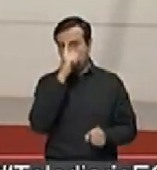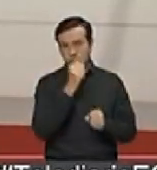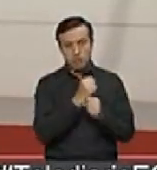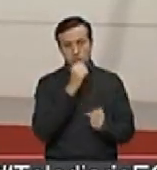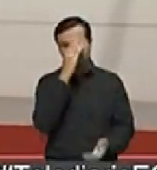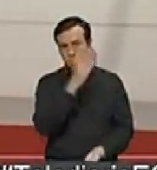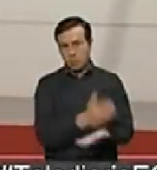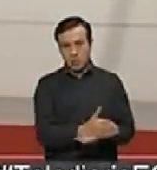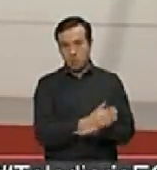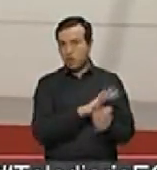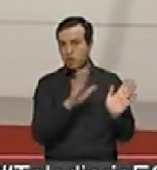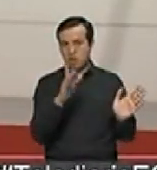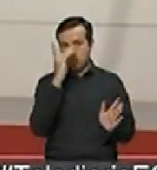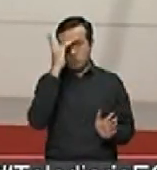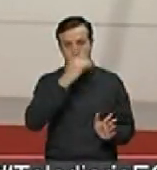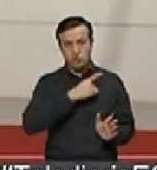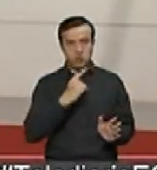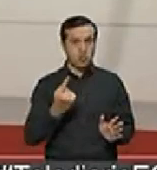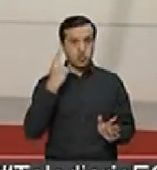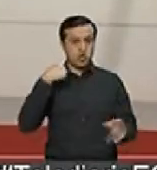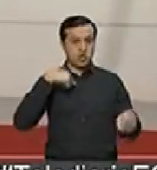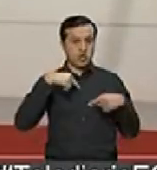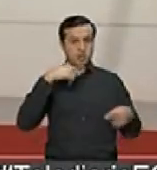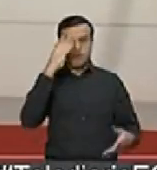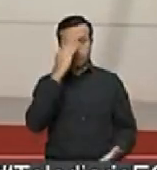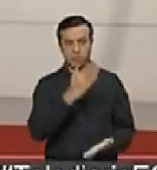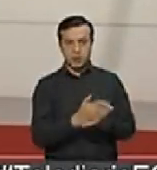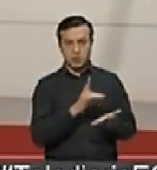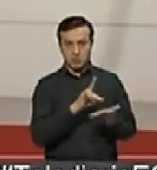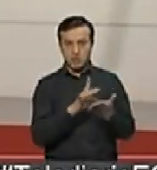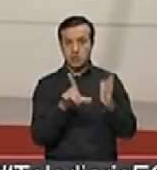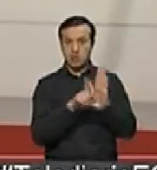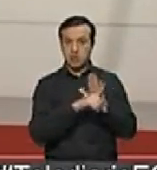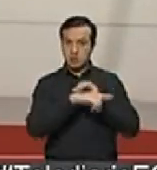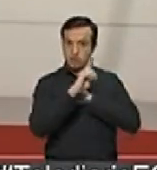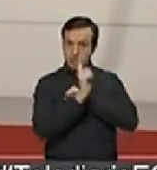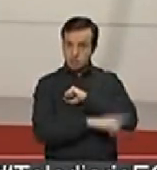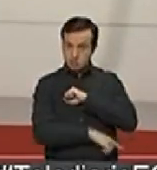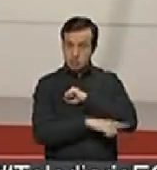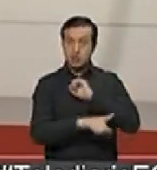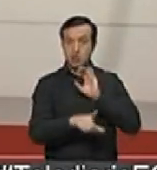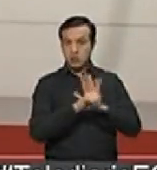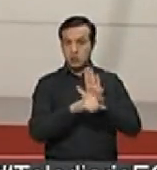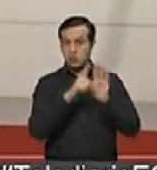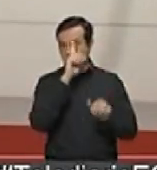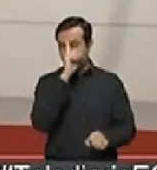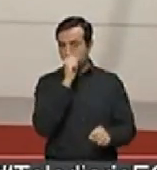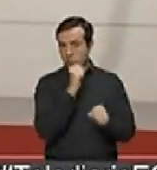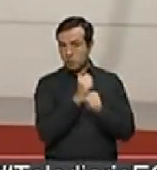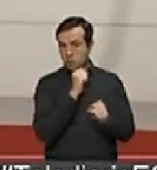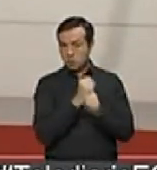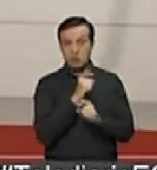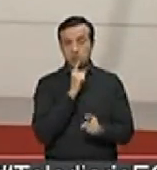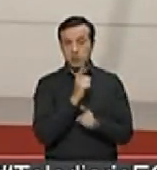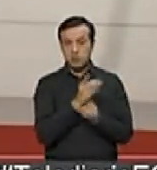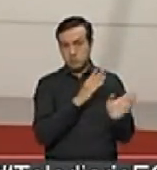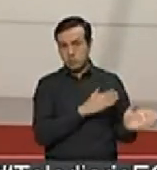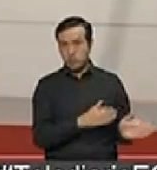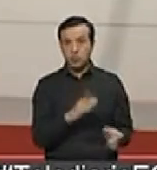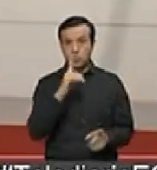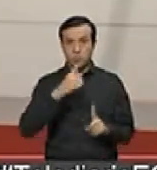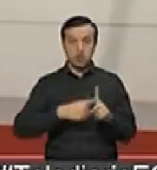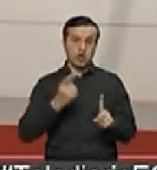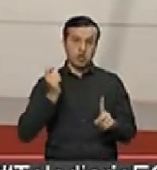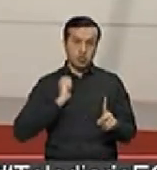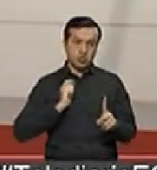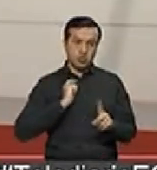forma abrupta, es una decisión unilateral del empleador, por lo tanto está establecida una sanción dentro del Código del Trabajo, que es la que va de un mes de sueldo